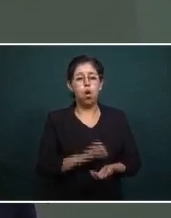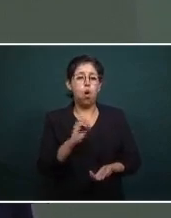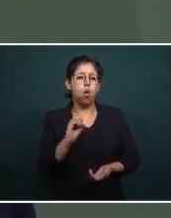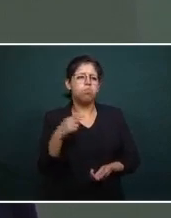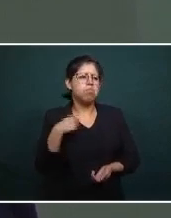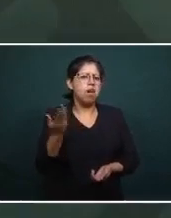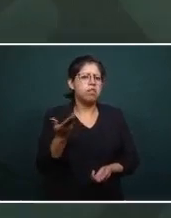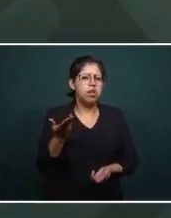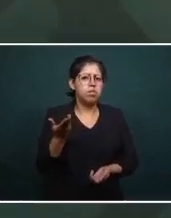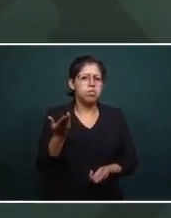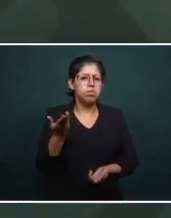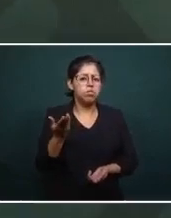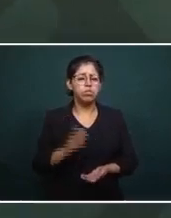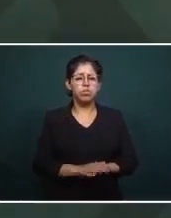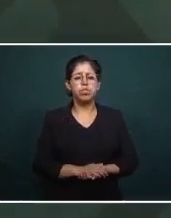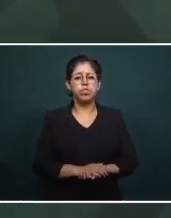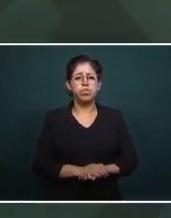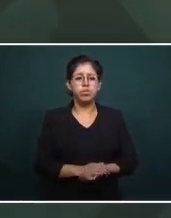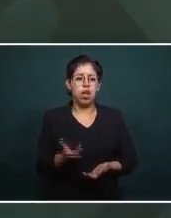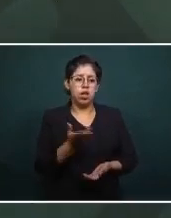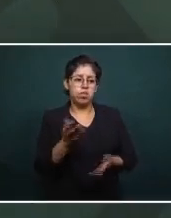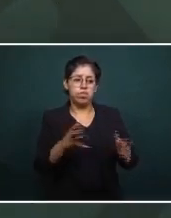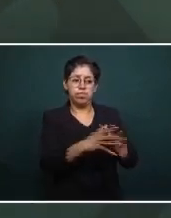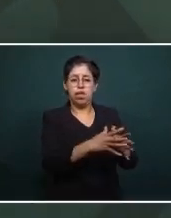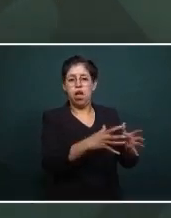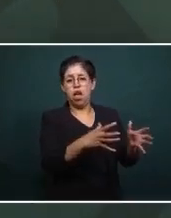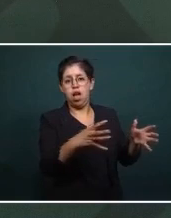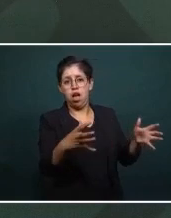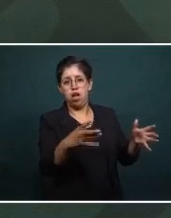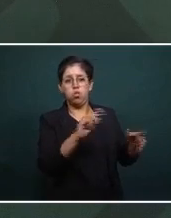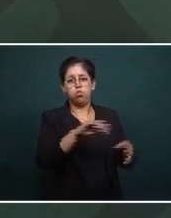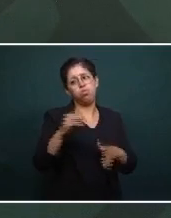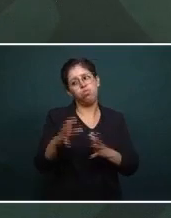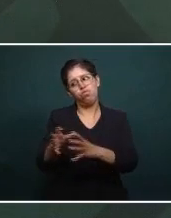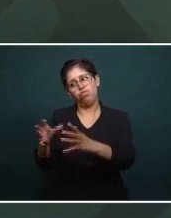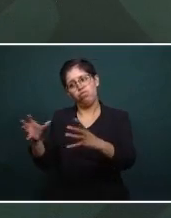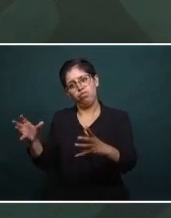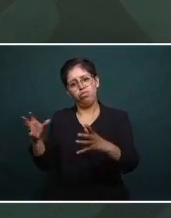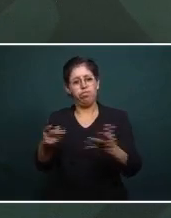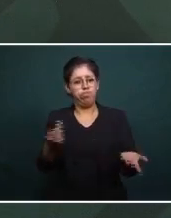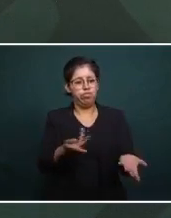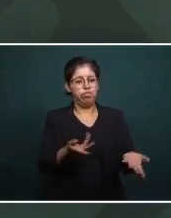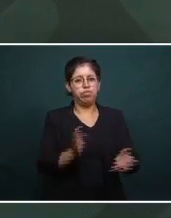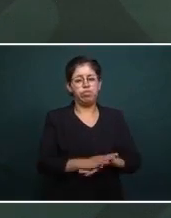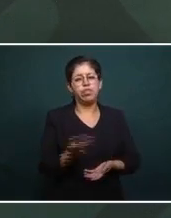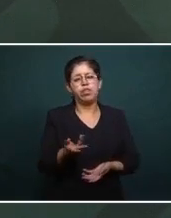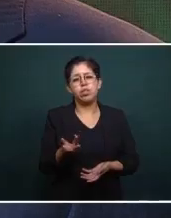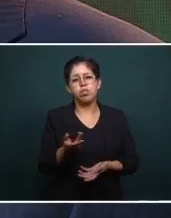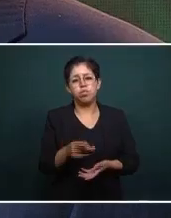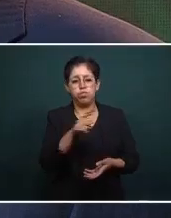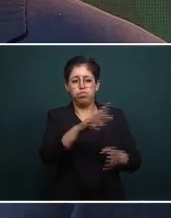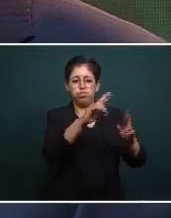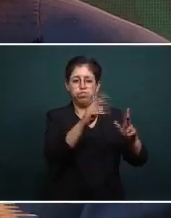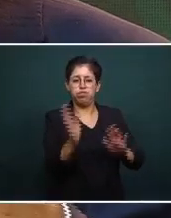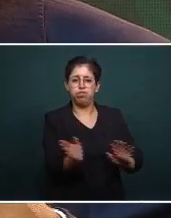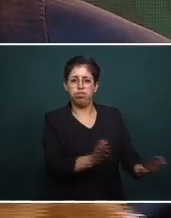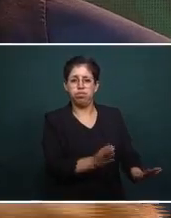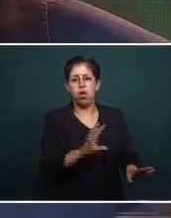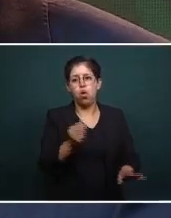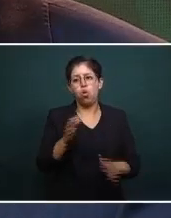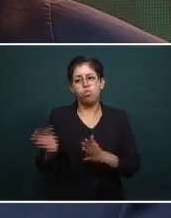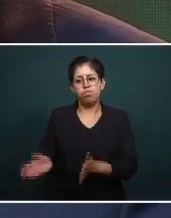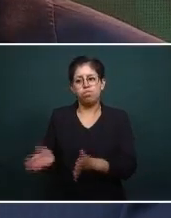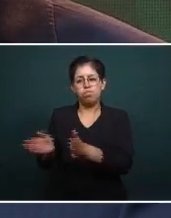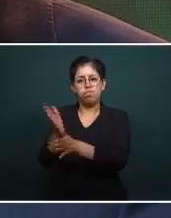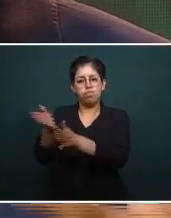¿Qué hacemos en este caso? ¿Ampliamos el hospital que ya se tiene? Son